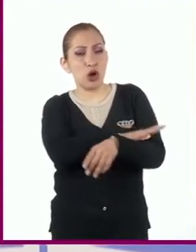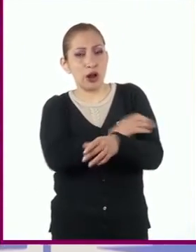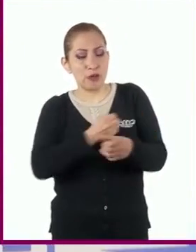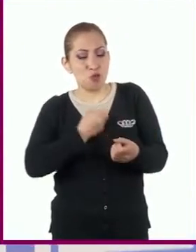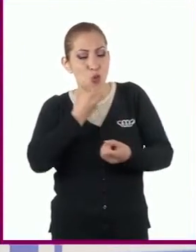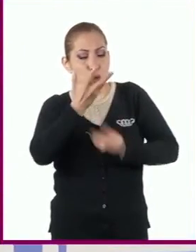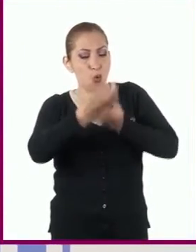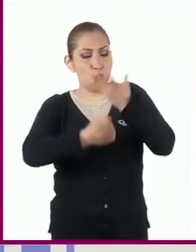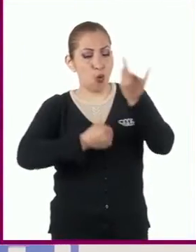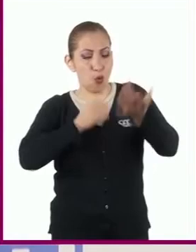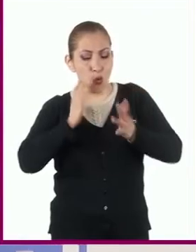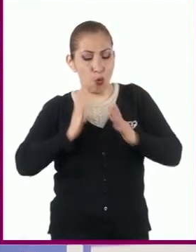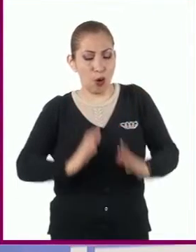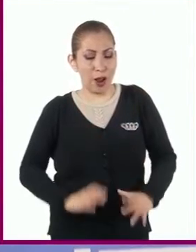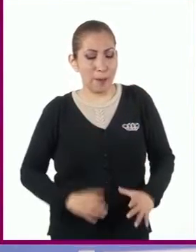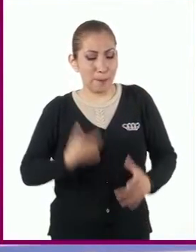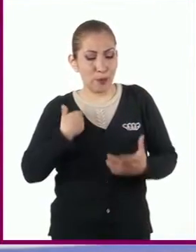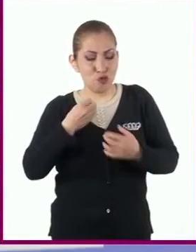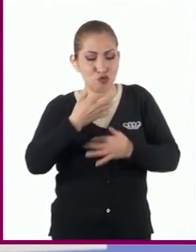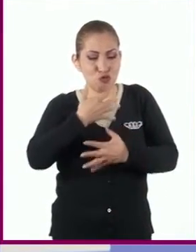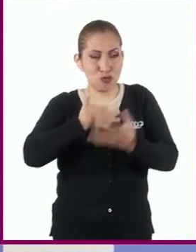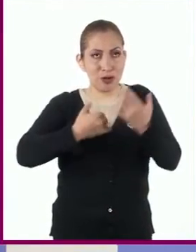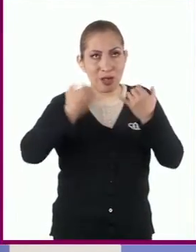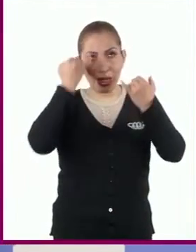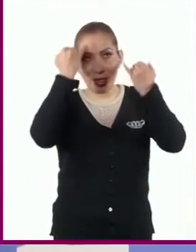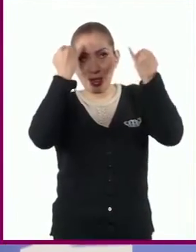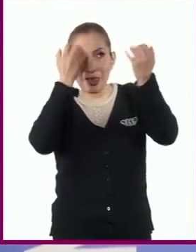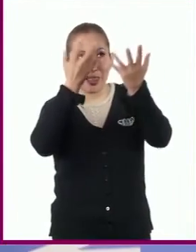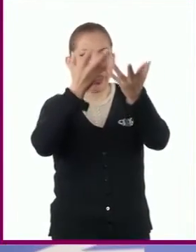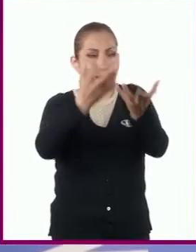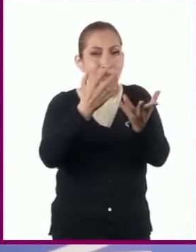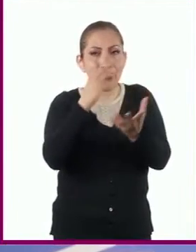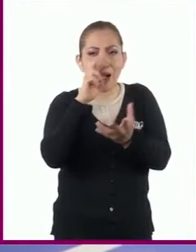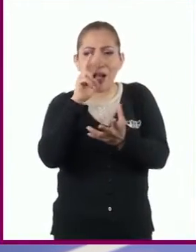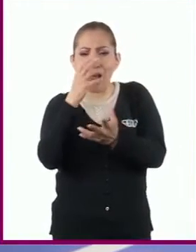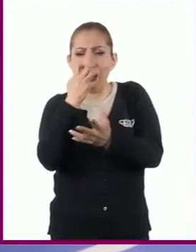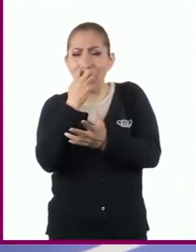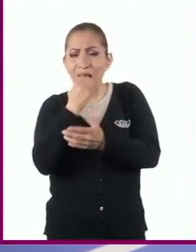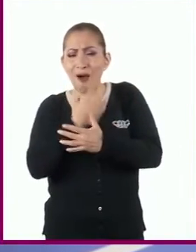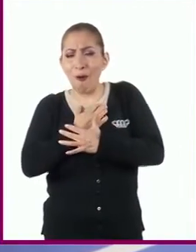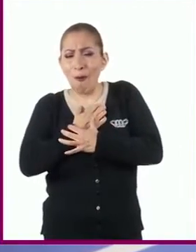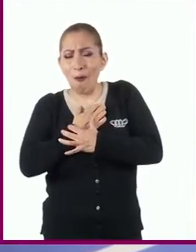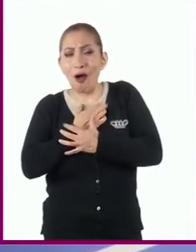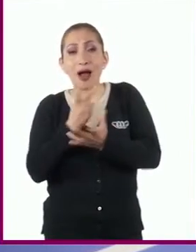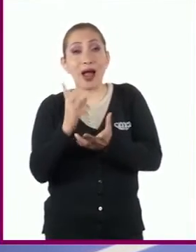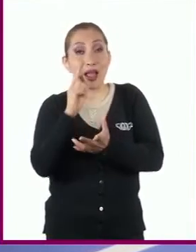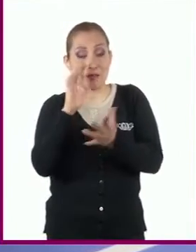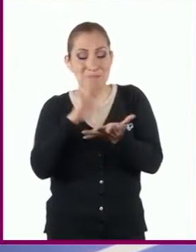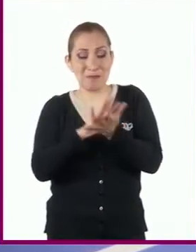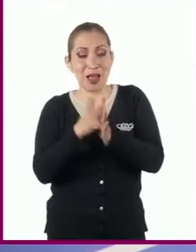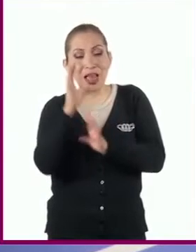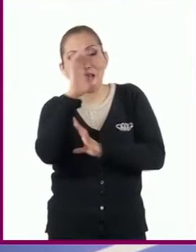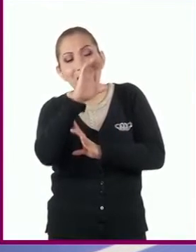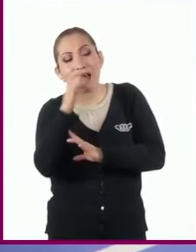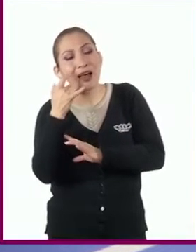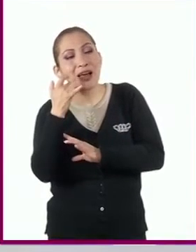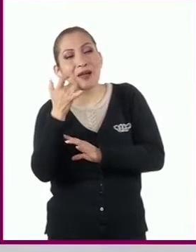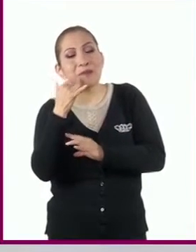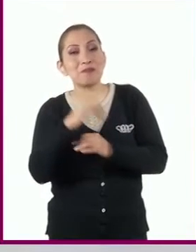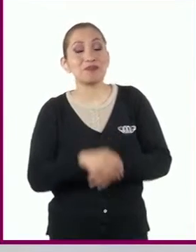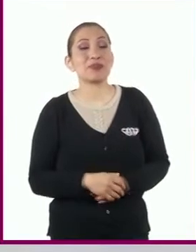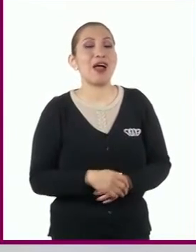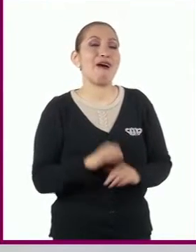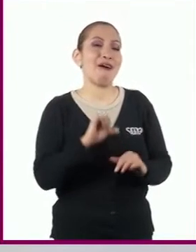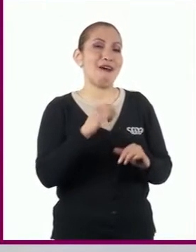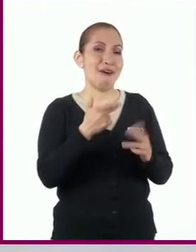fluyan y recorran nuestro cuerpo. Ilusionarnos, conmovernos y permitirnos ser cómplices de la curiosidad.